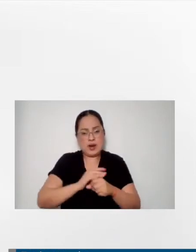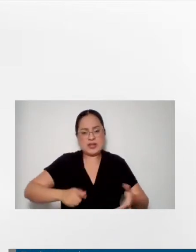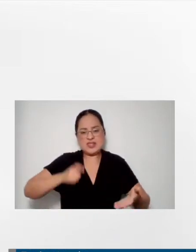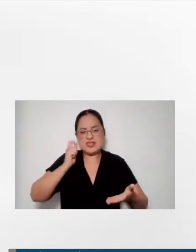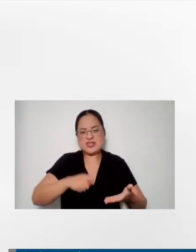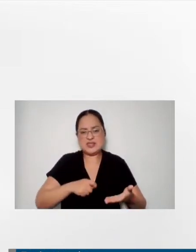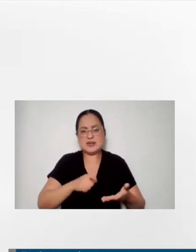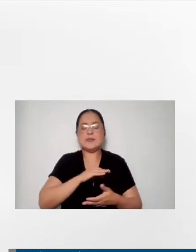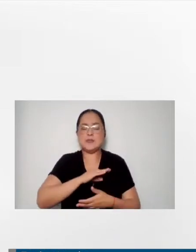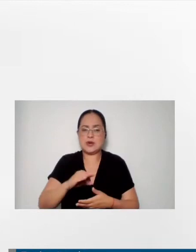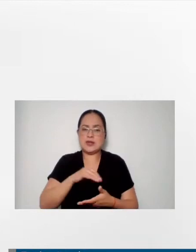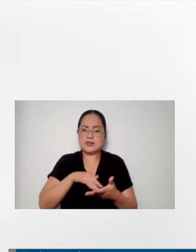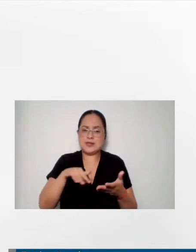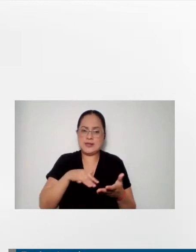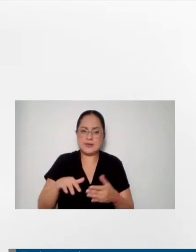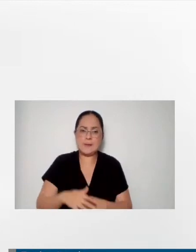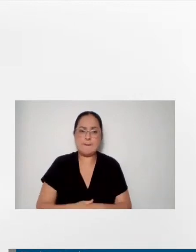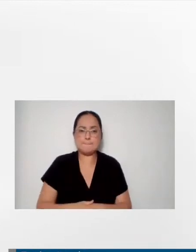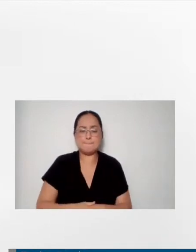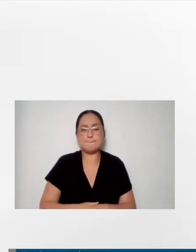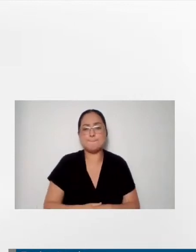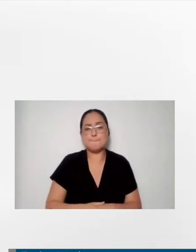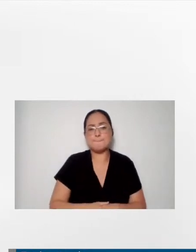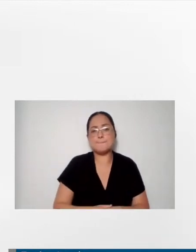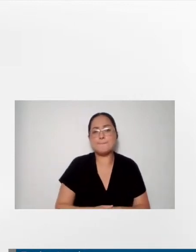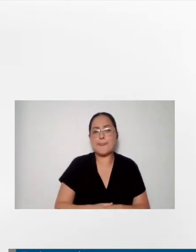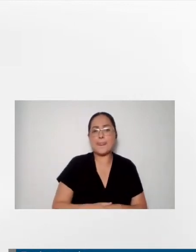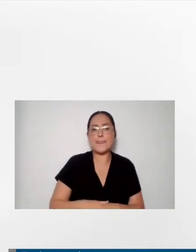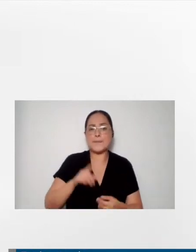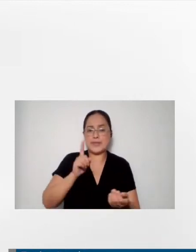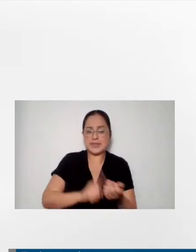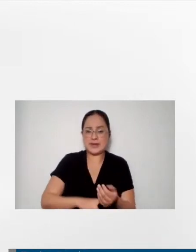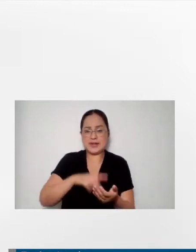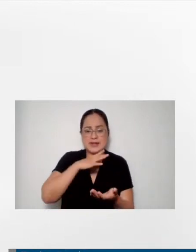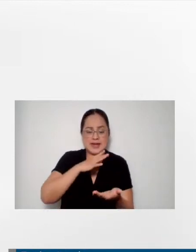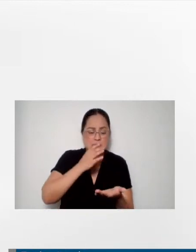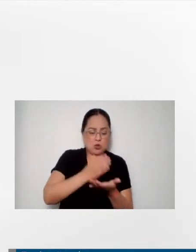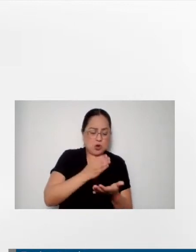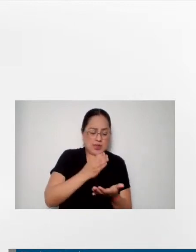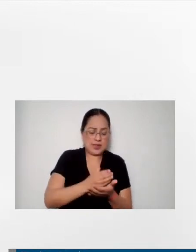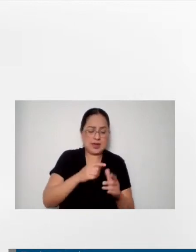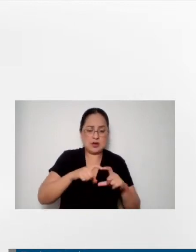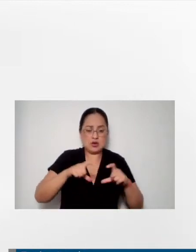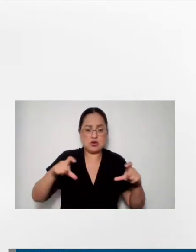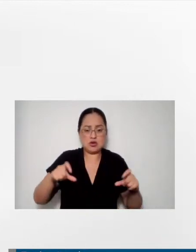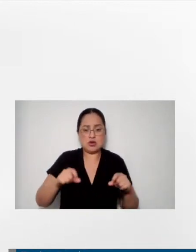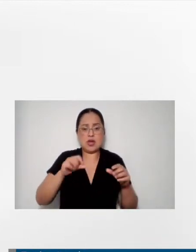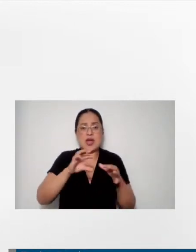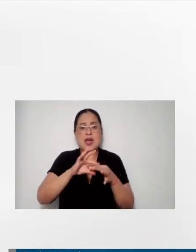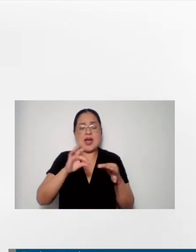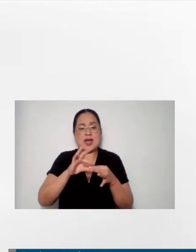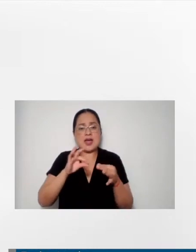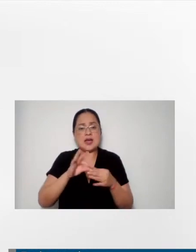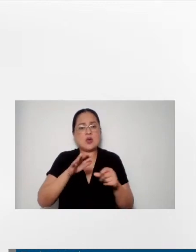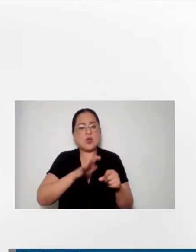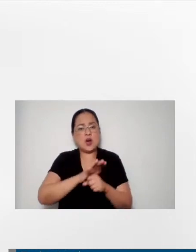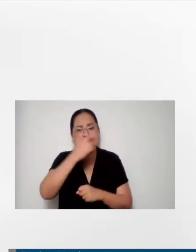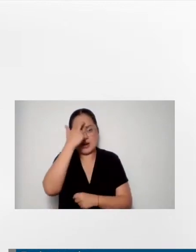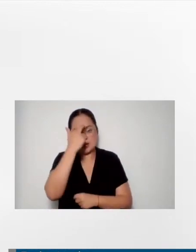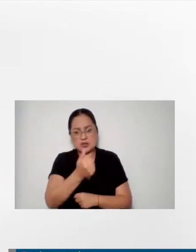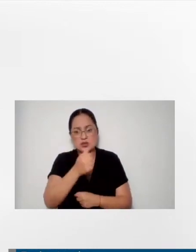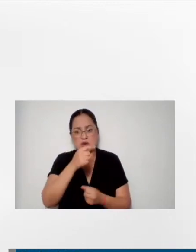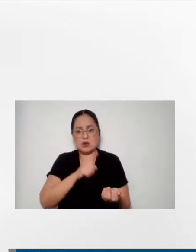aparte, bueno, lo que tú mencionabas al principio, ¿no? Había ahí, los cuadernos traen un apartado de justificación de los criterios, que es una transcripción de